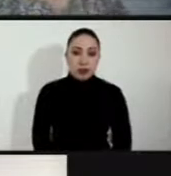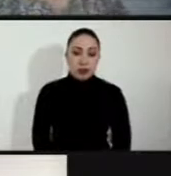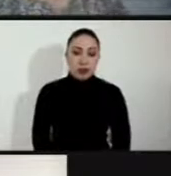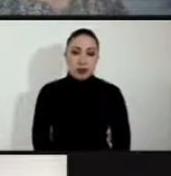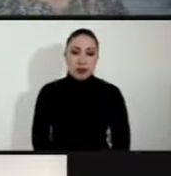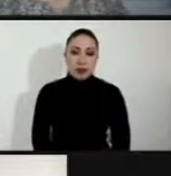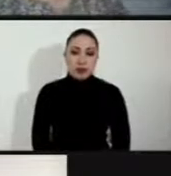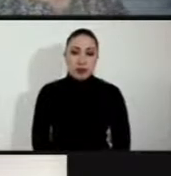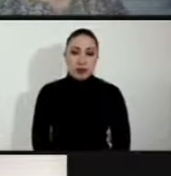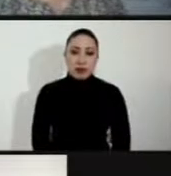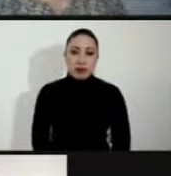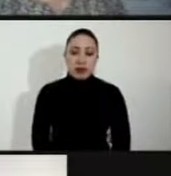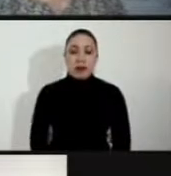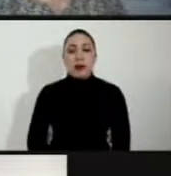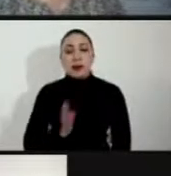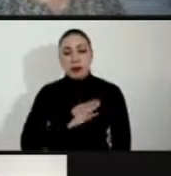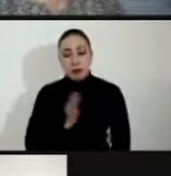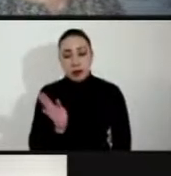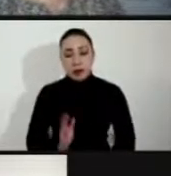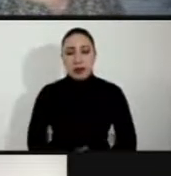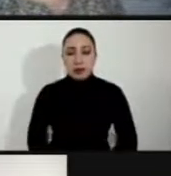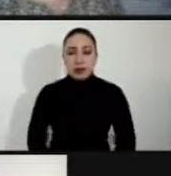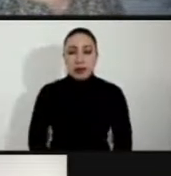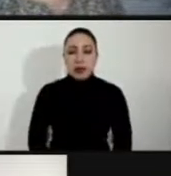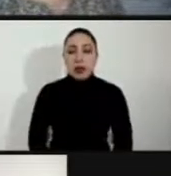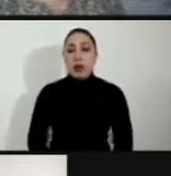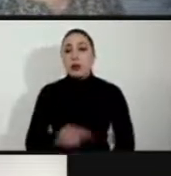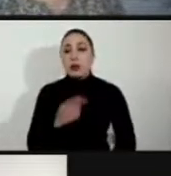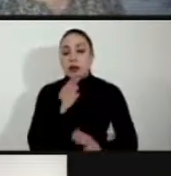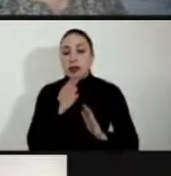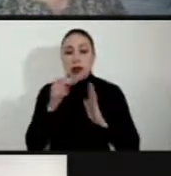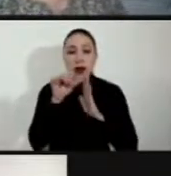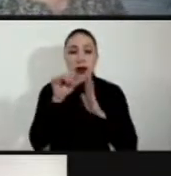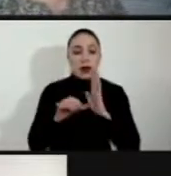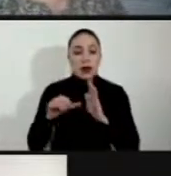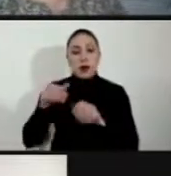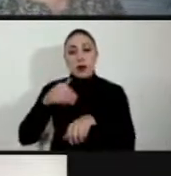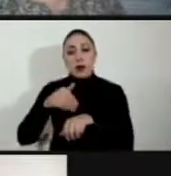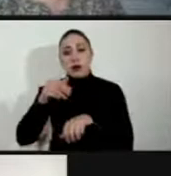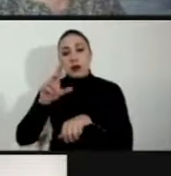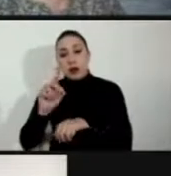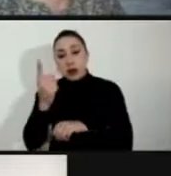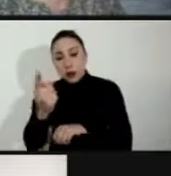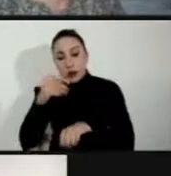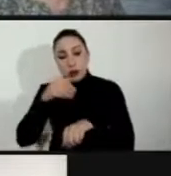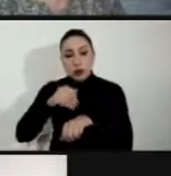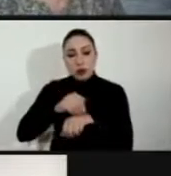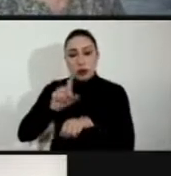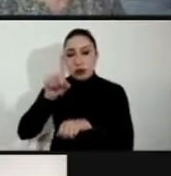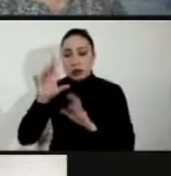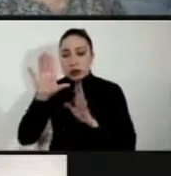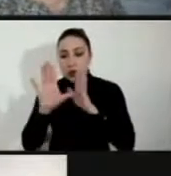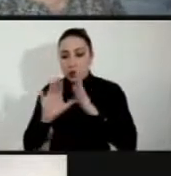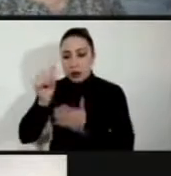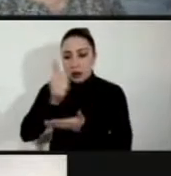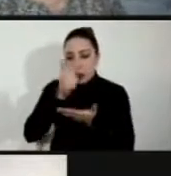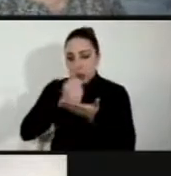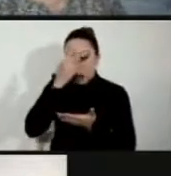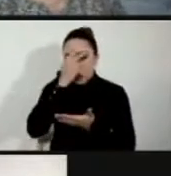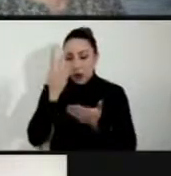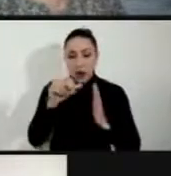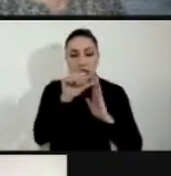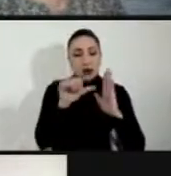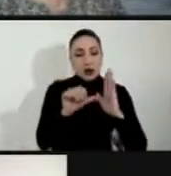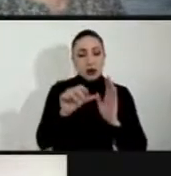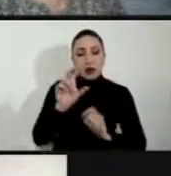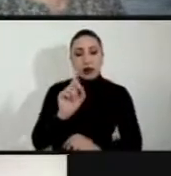Bueno, con fundamento en lo dispuesto por el artículo 31, numeral 1 de la Constitución Política de la Ciudad de México y los artículos 32,